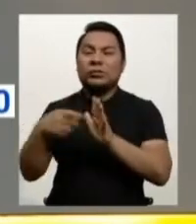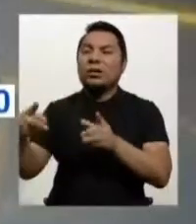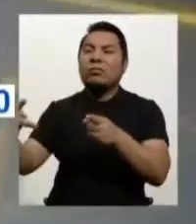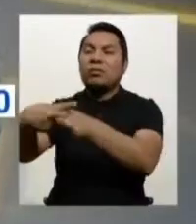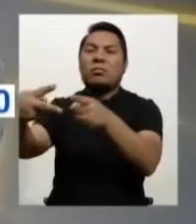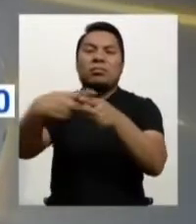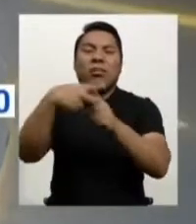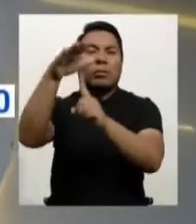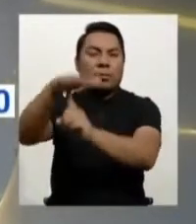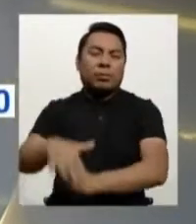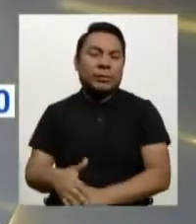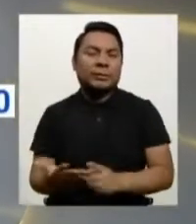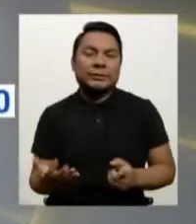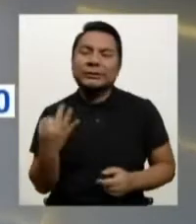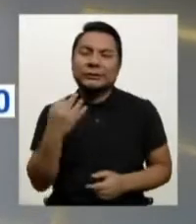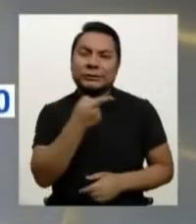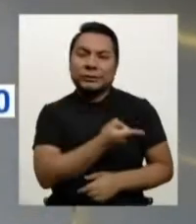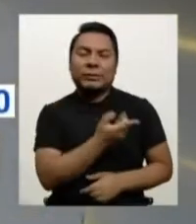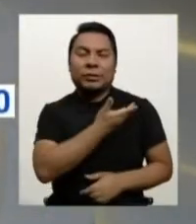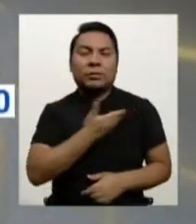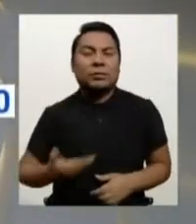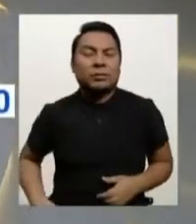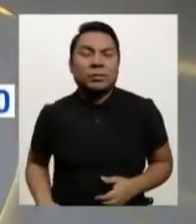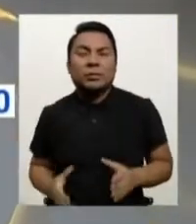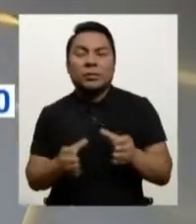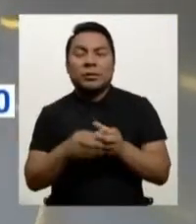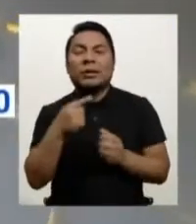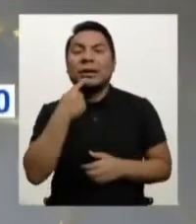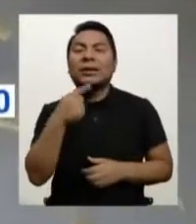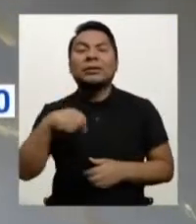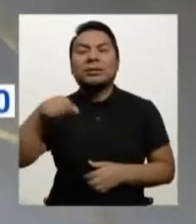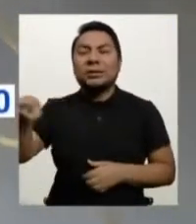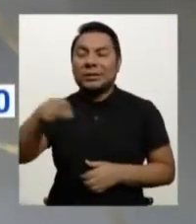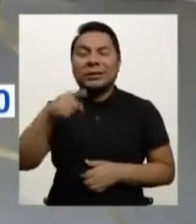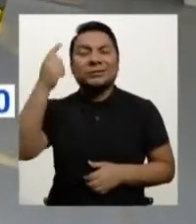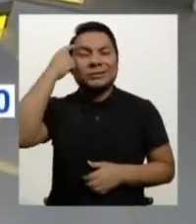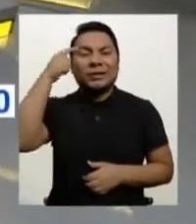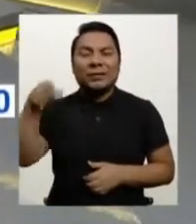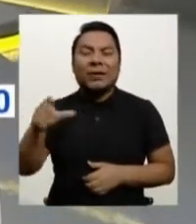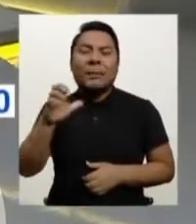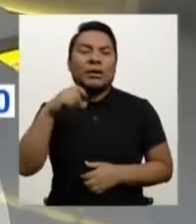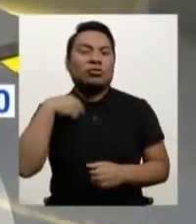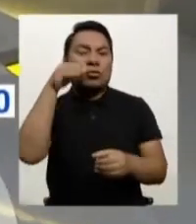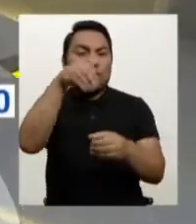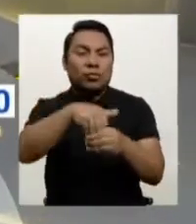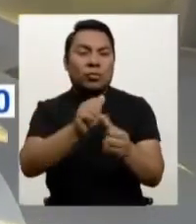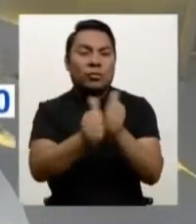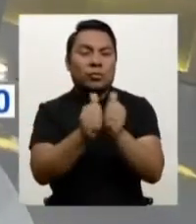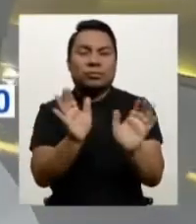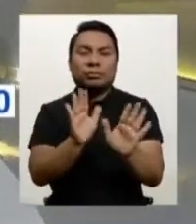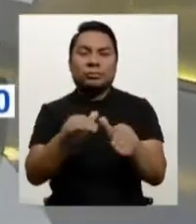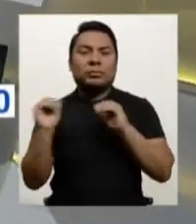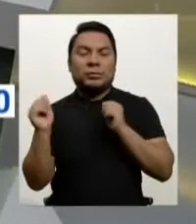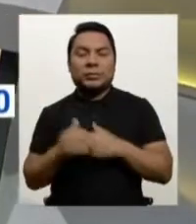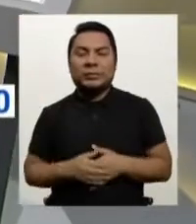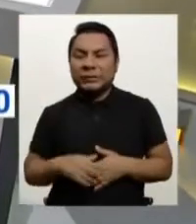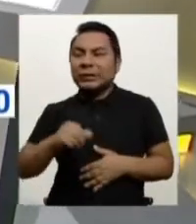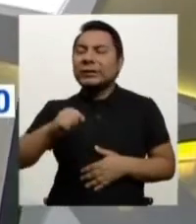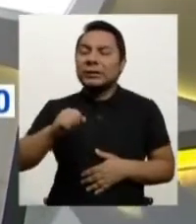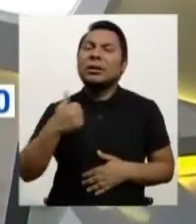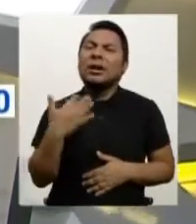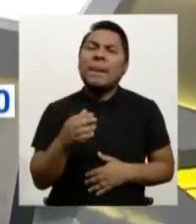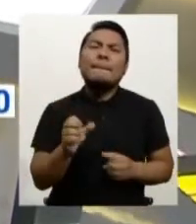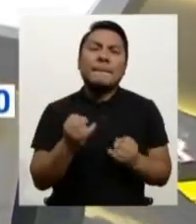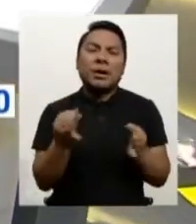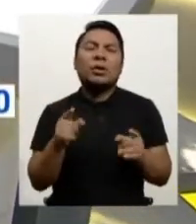eso se entiende aún menos esta decisión de participar en esa elección, ¿no? Bueno, pero hay casos anteriores, ¿no? Se han dado casos